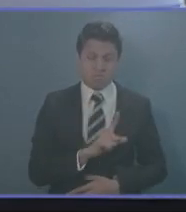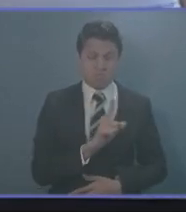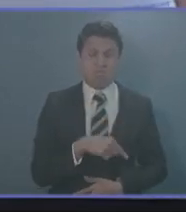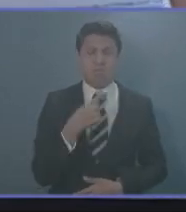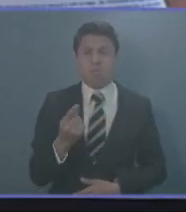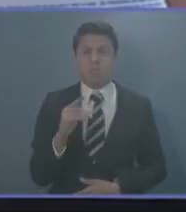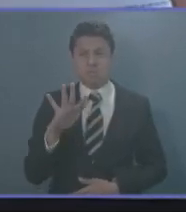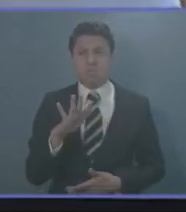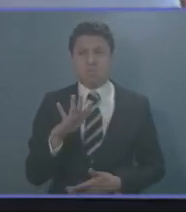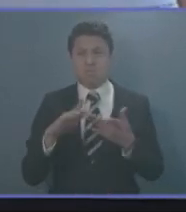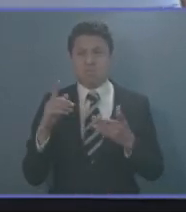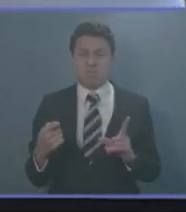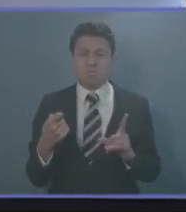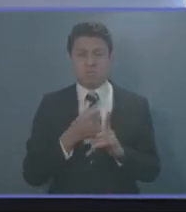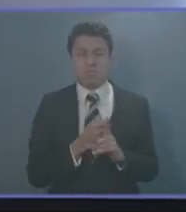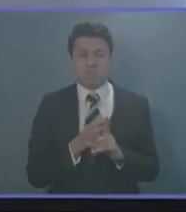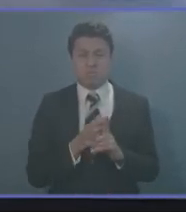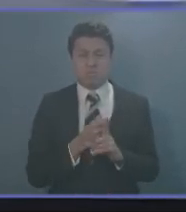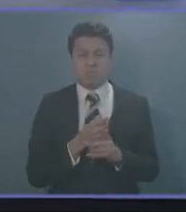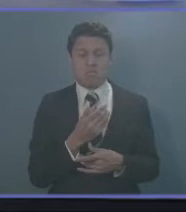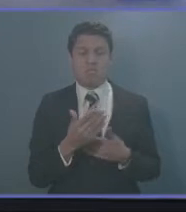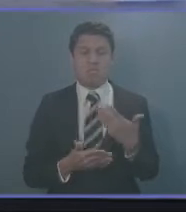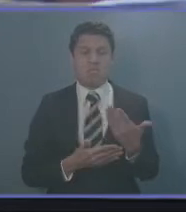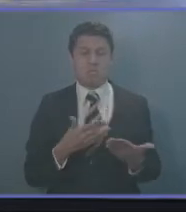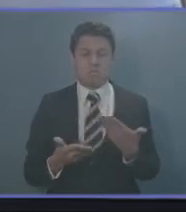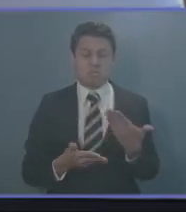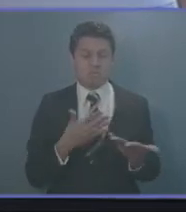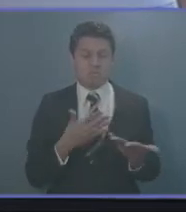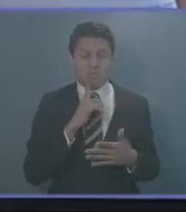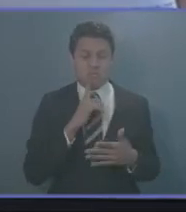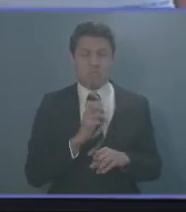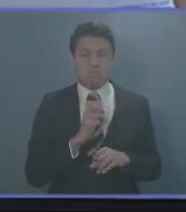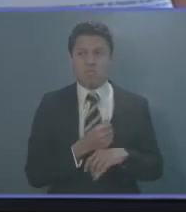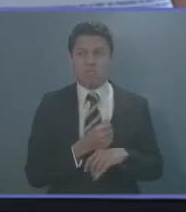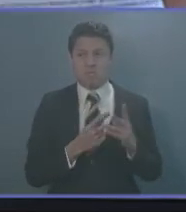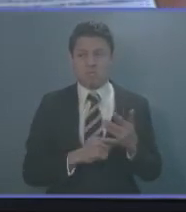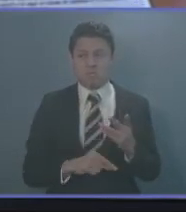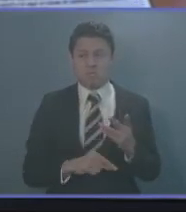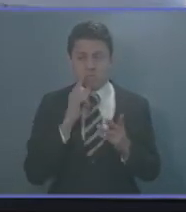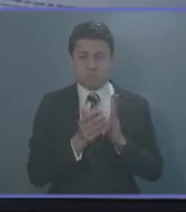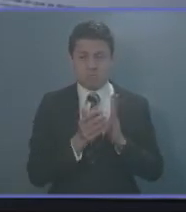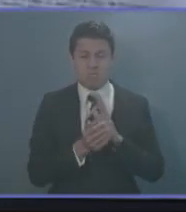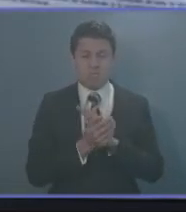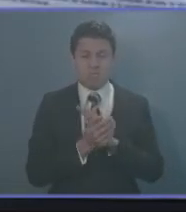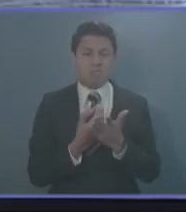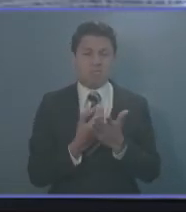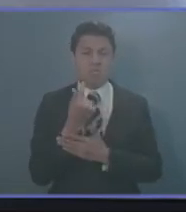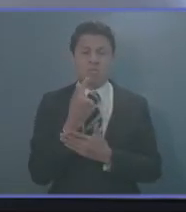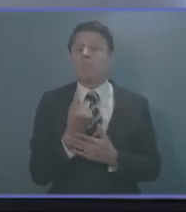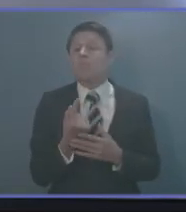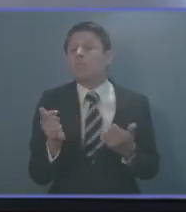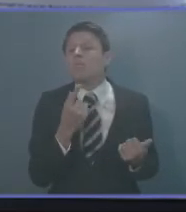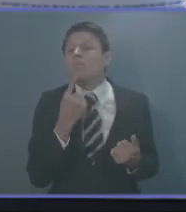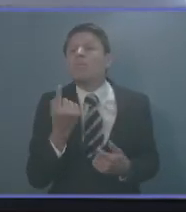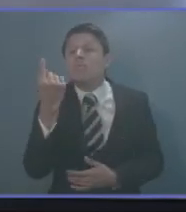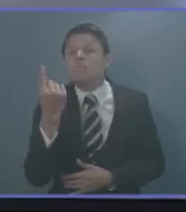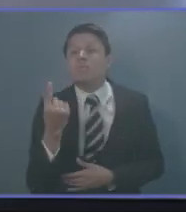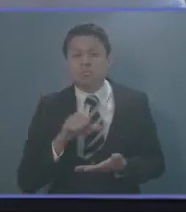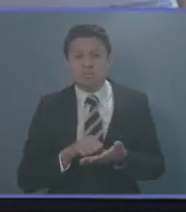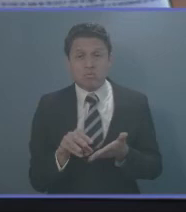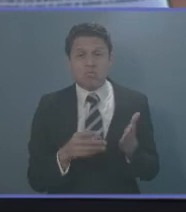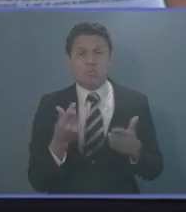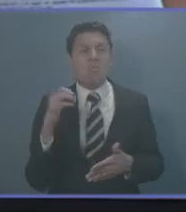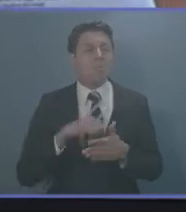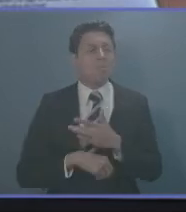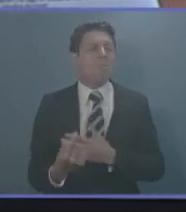de 1 a 5 salarios mínimos del sector comercio y servicio, de acuerdo a la gravedad del hecho y la capacidad económica del infractor. No obstante la